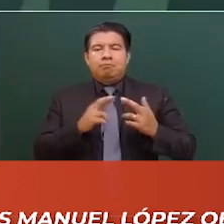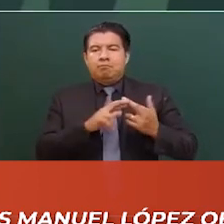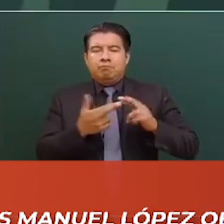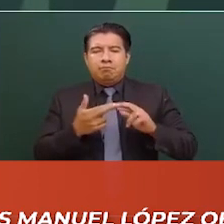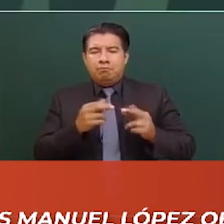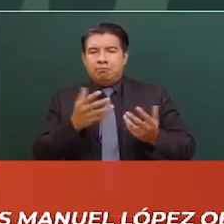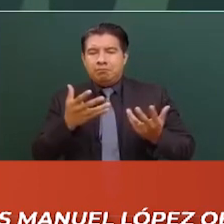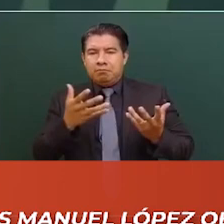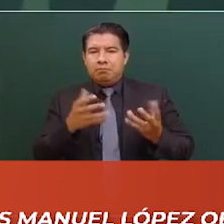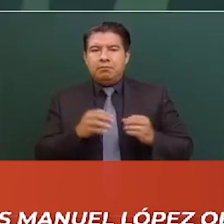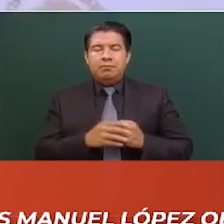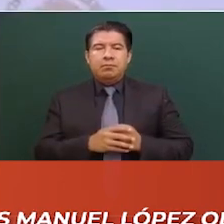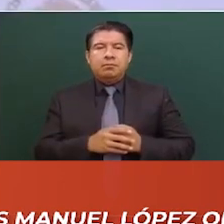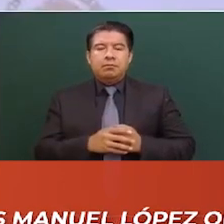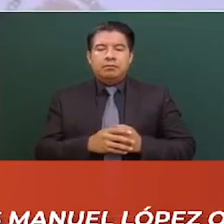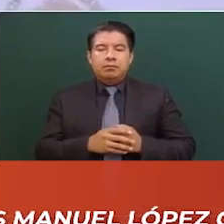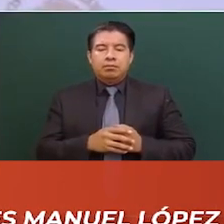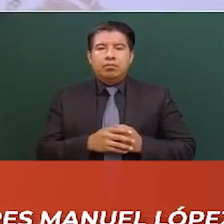que se